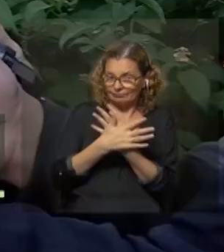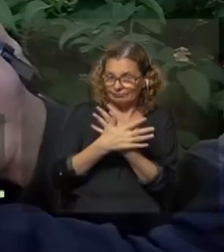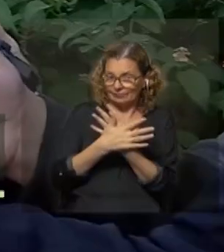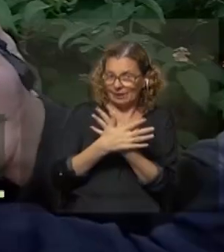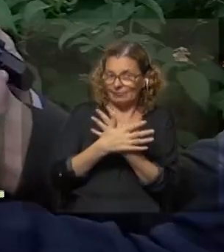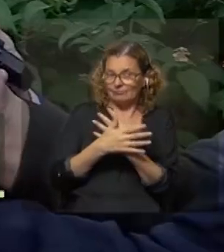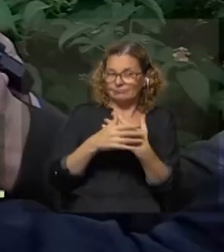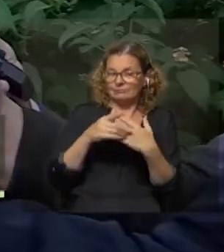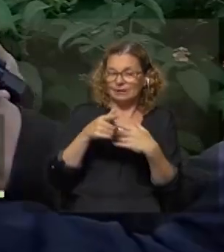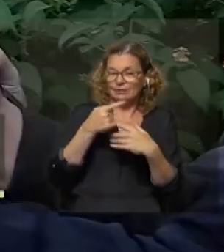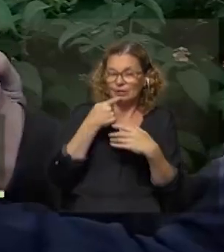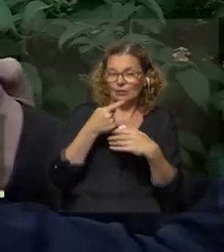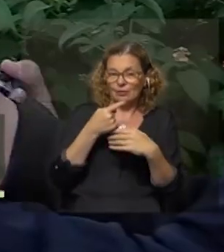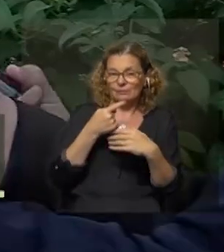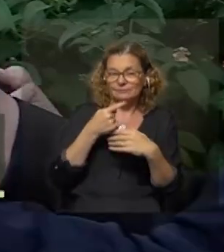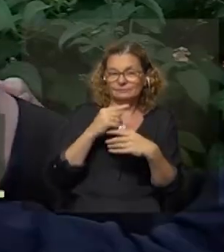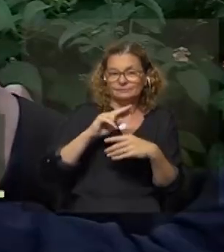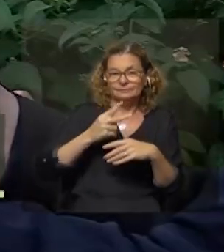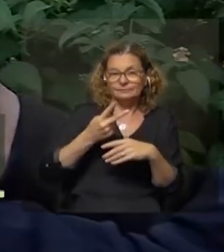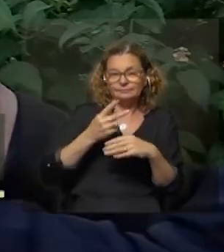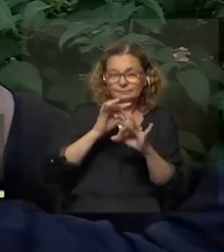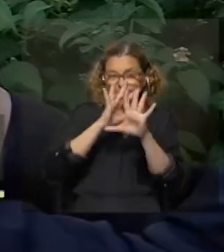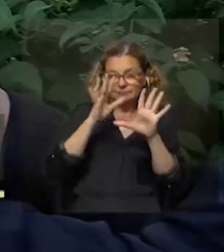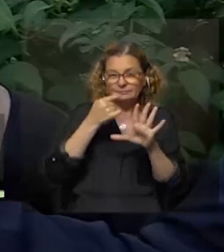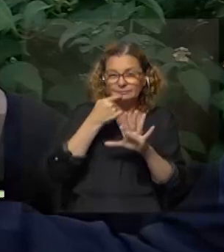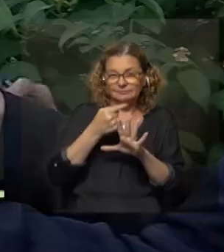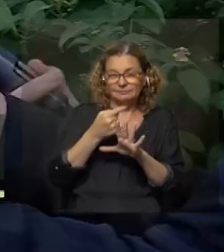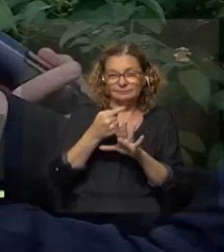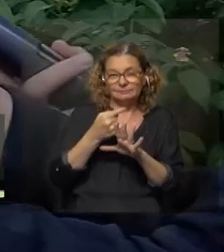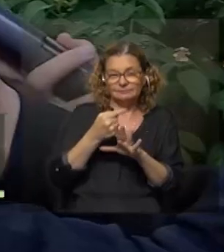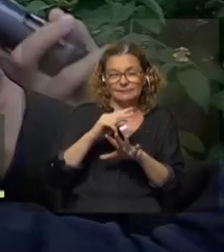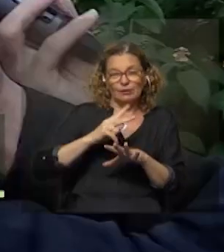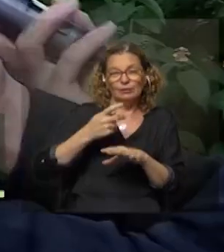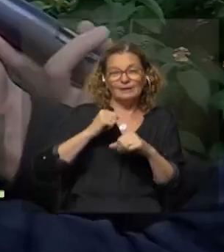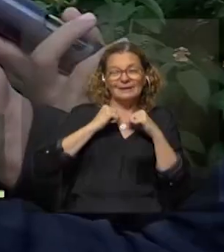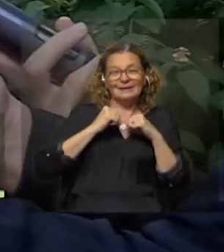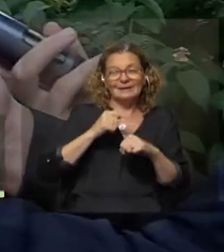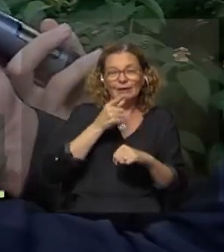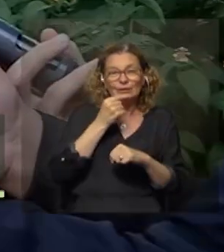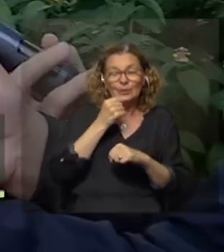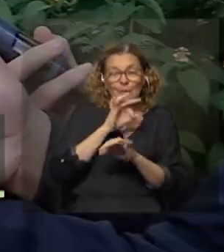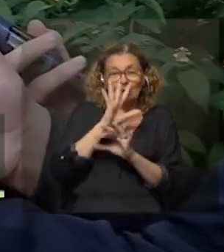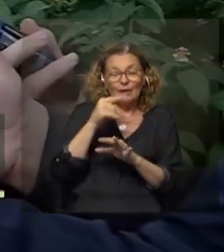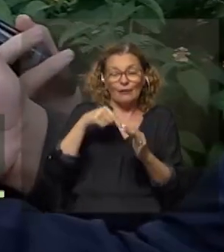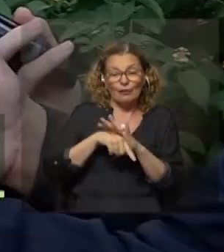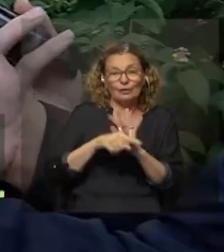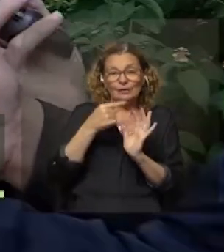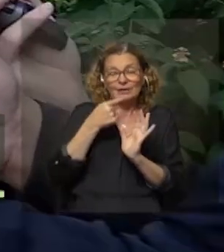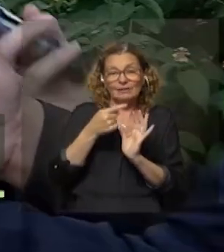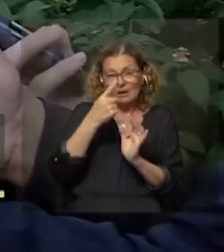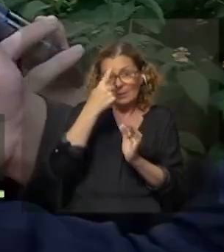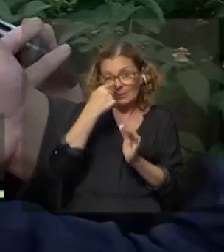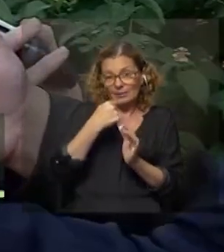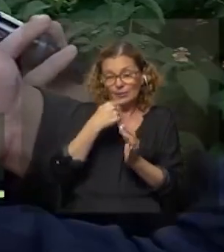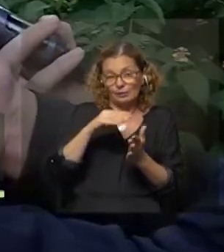la la del caso de la vicecanciller es muy claro en esto el de El del subsecretario de interior también porque en el fondo el el